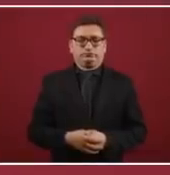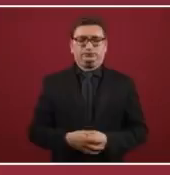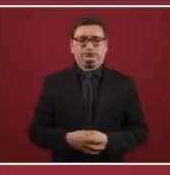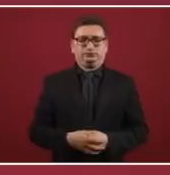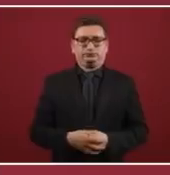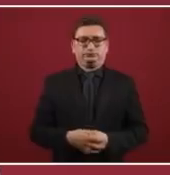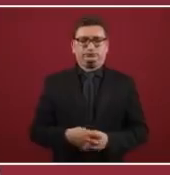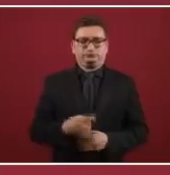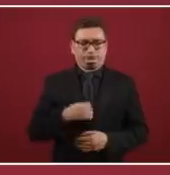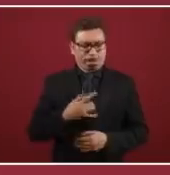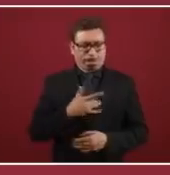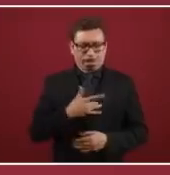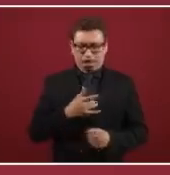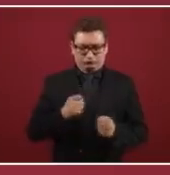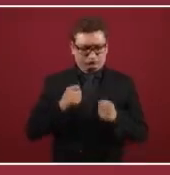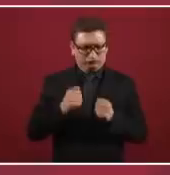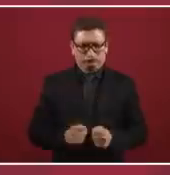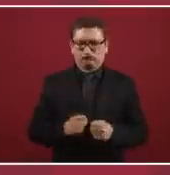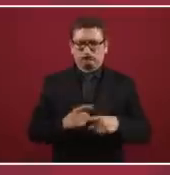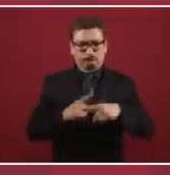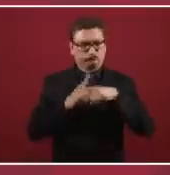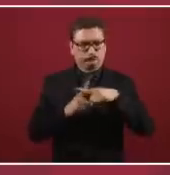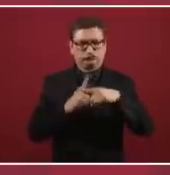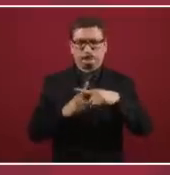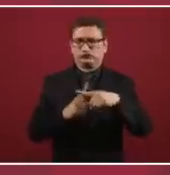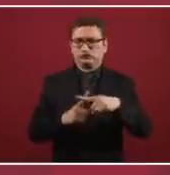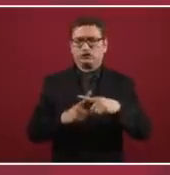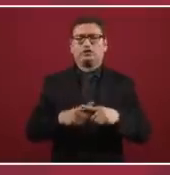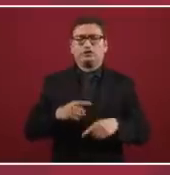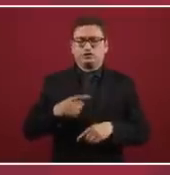seguro, optimista, de que vamos a